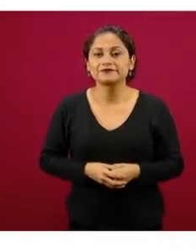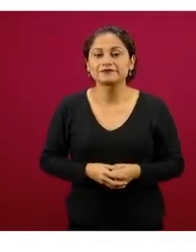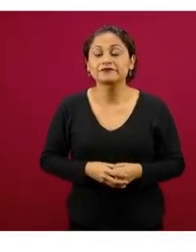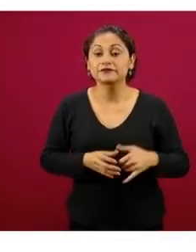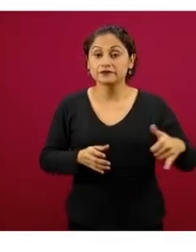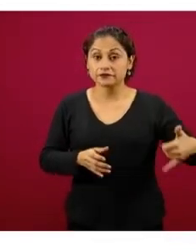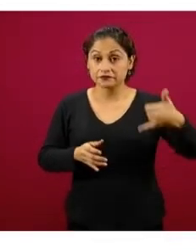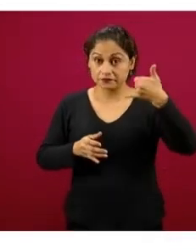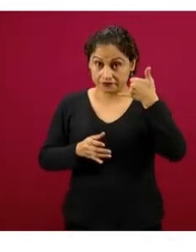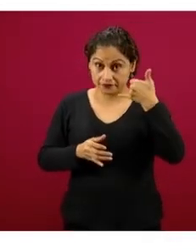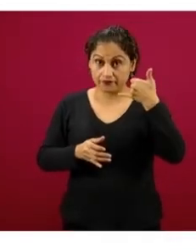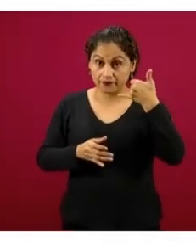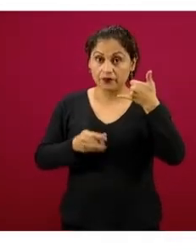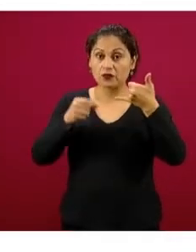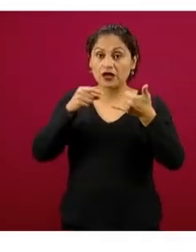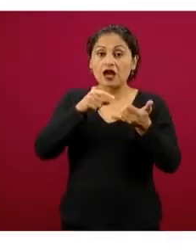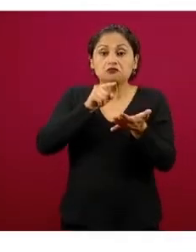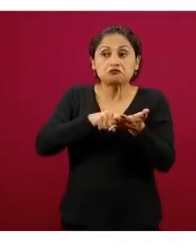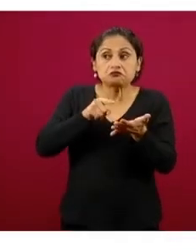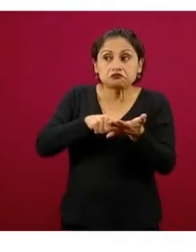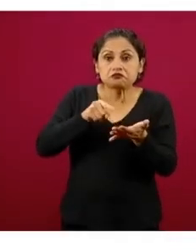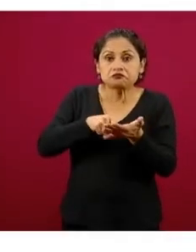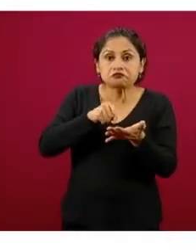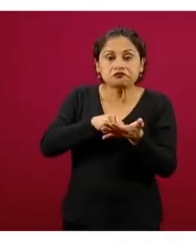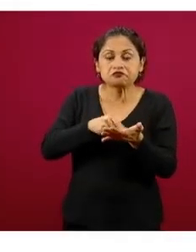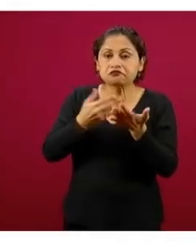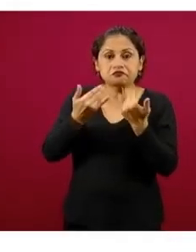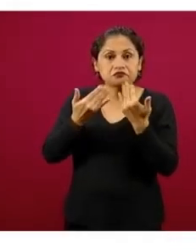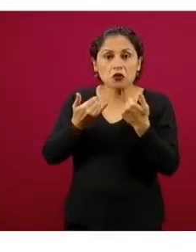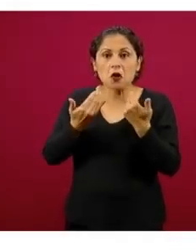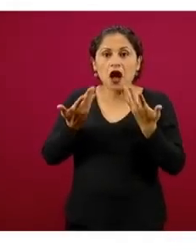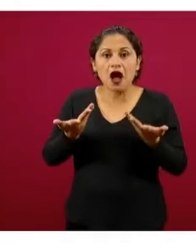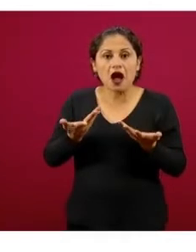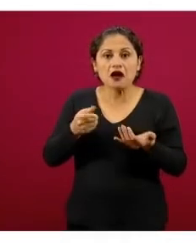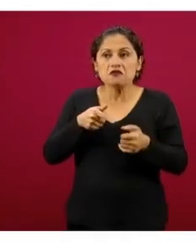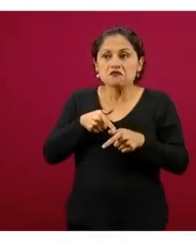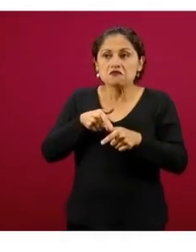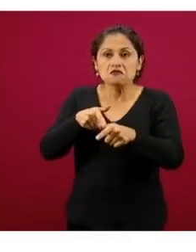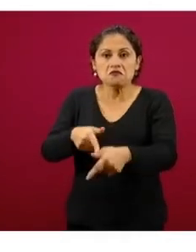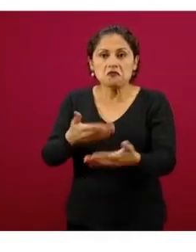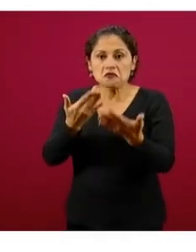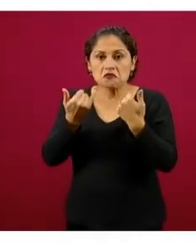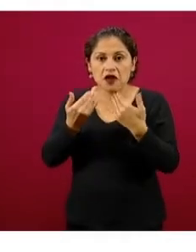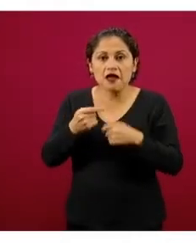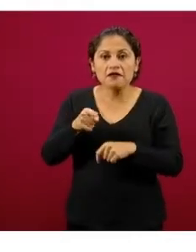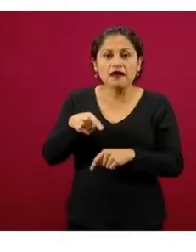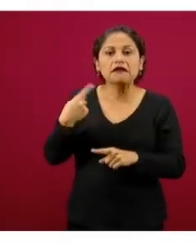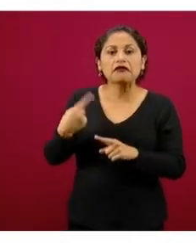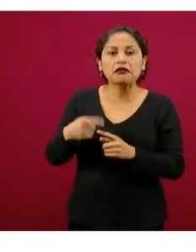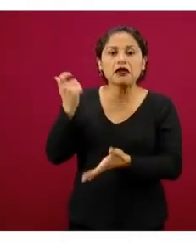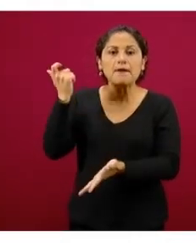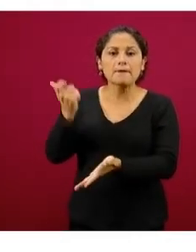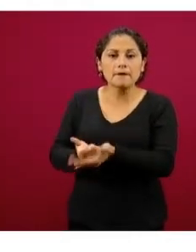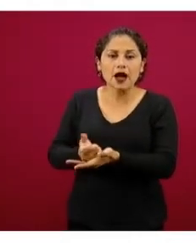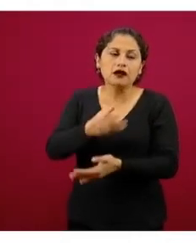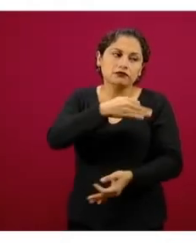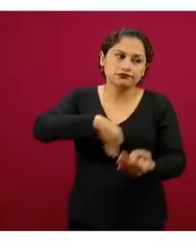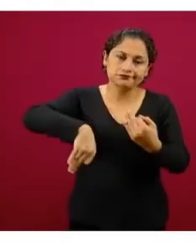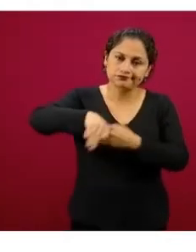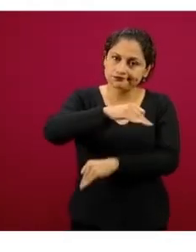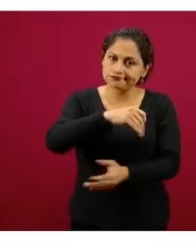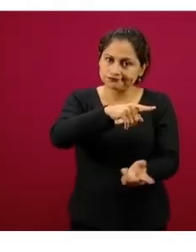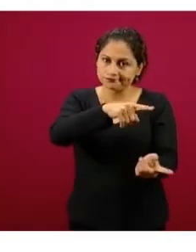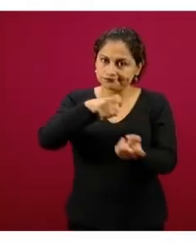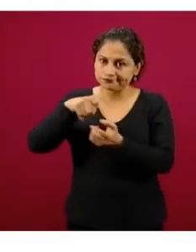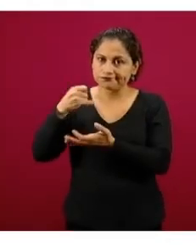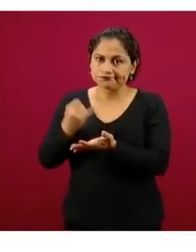son estas 20,000, tienen un costo, es un costo que se pagan con los impuestos de todos nosotros. Los invitamos a seguir haciendo este